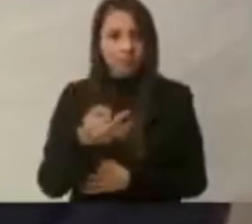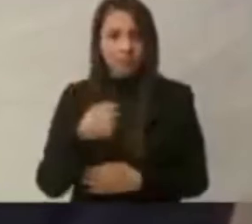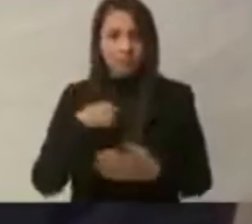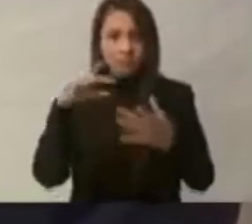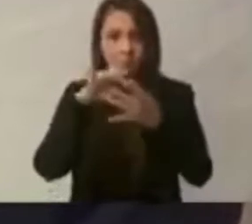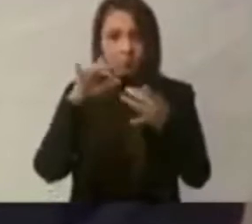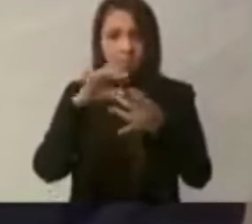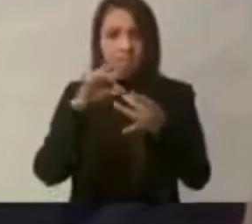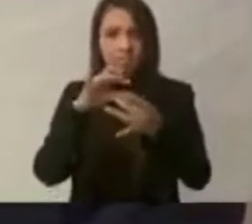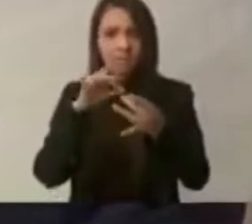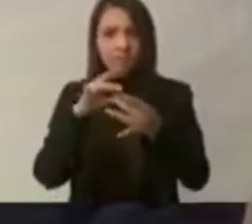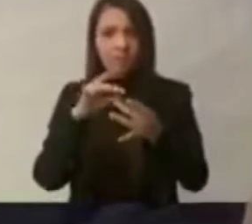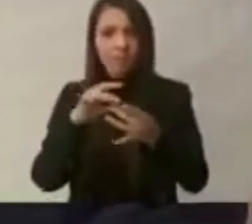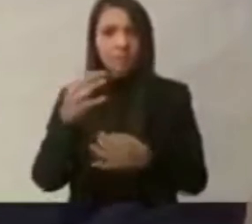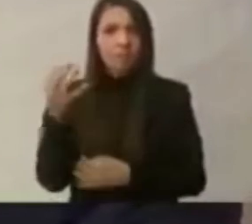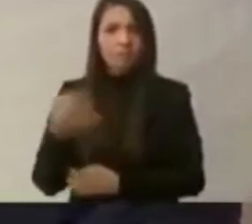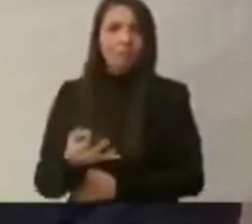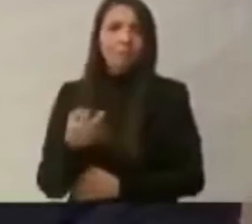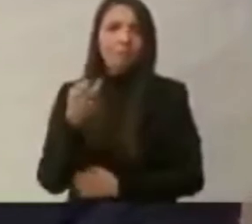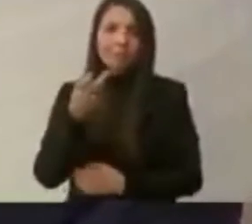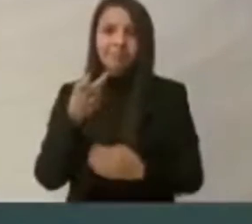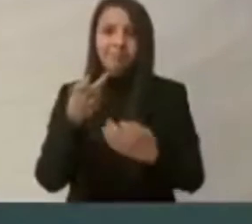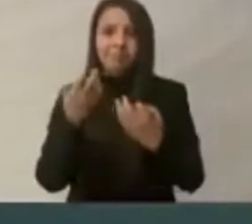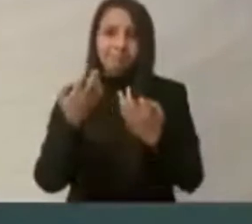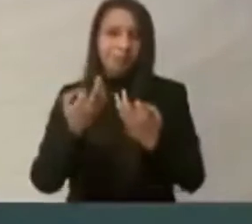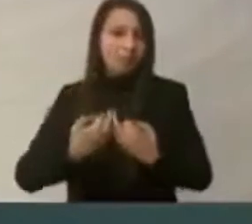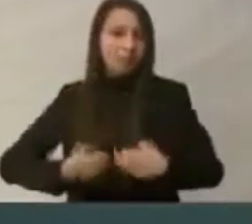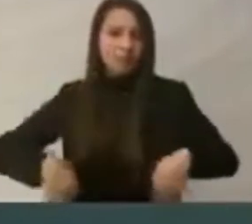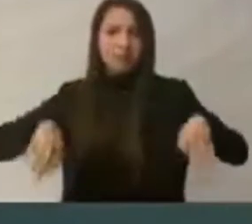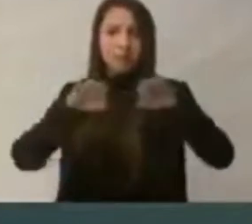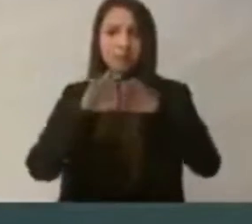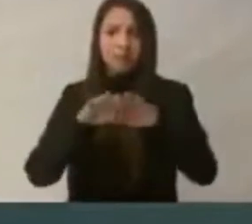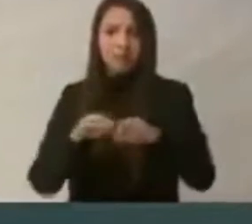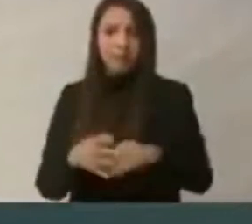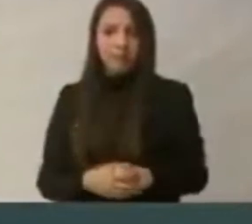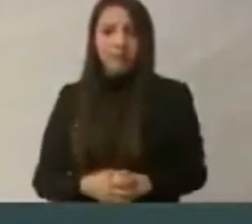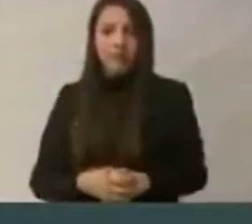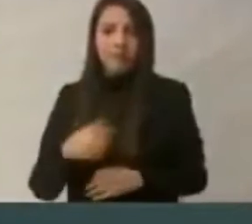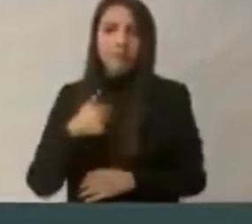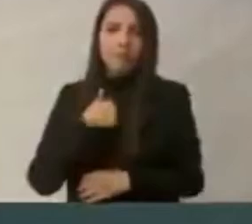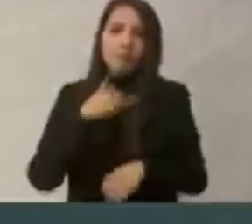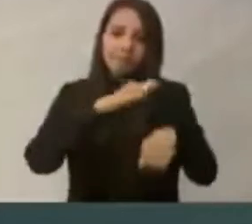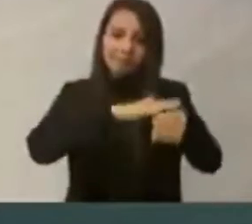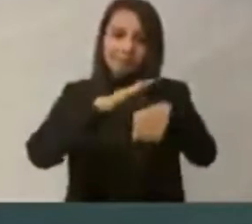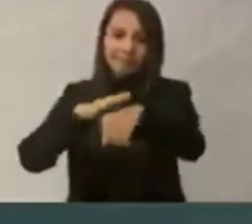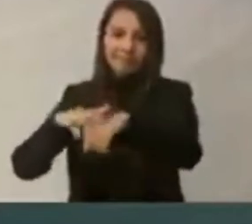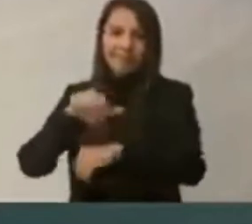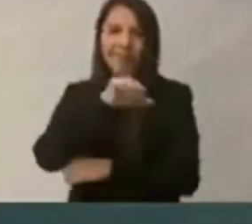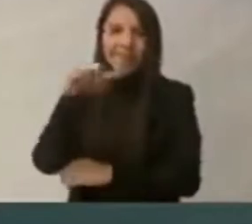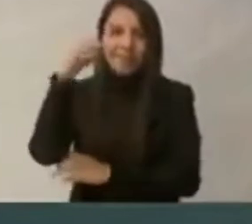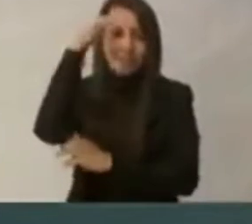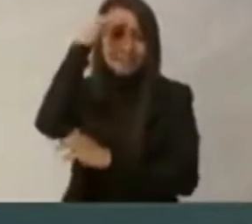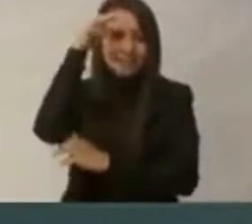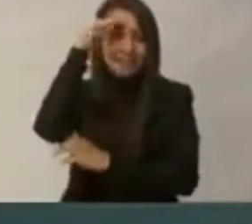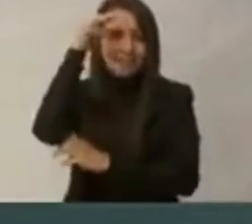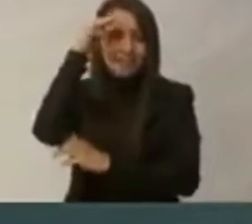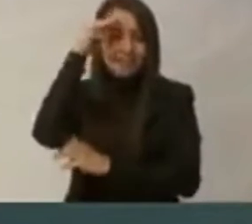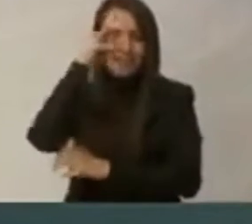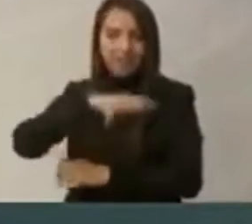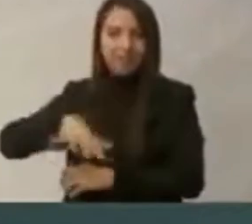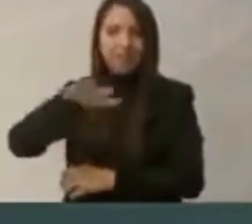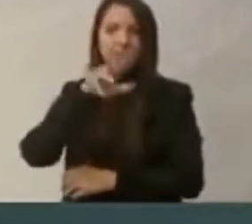fundamental. De modo que le digo a la gente de Mexicali que tenga la